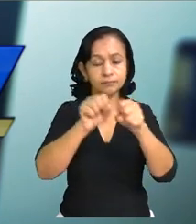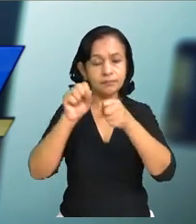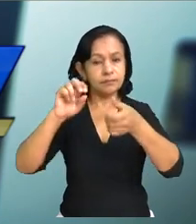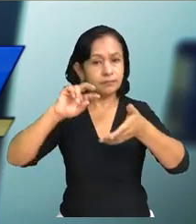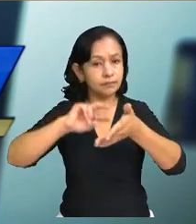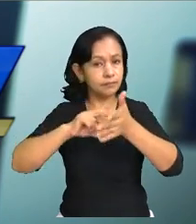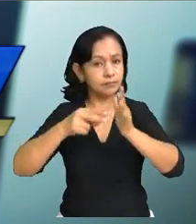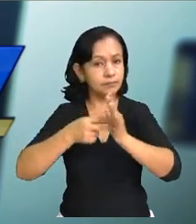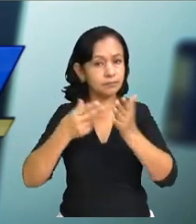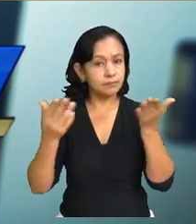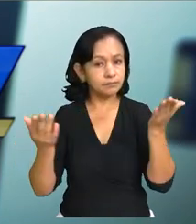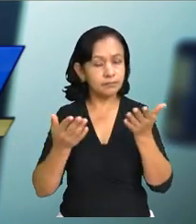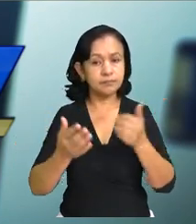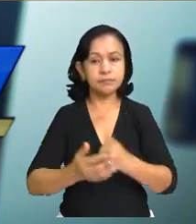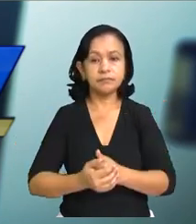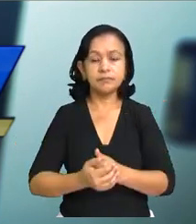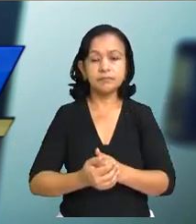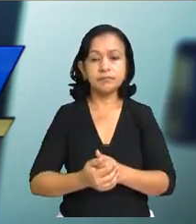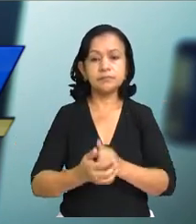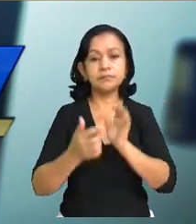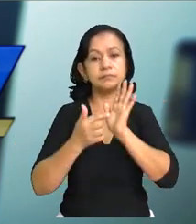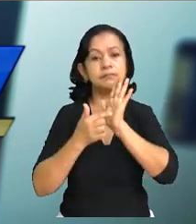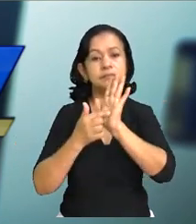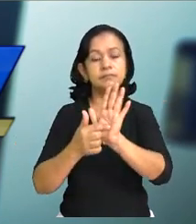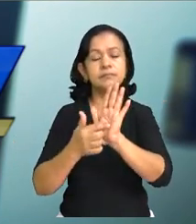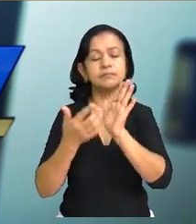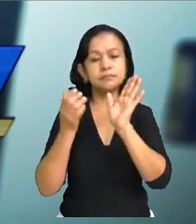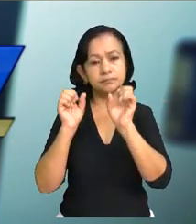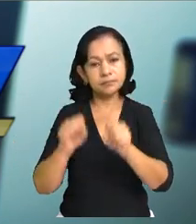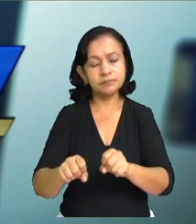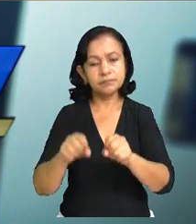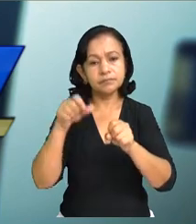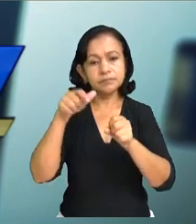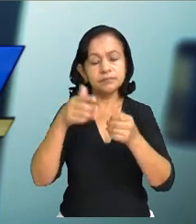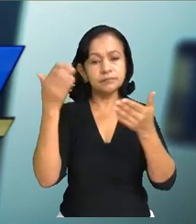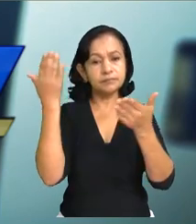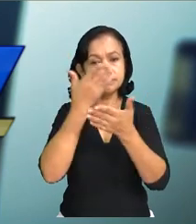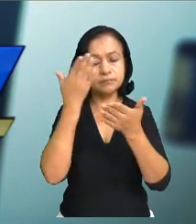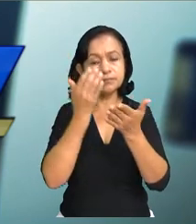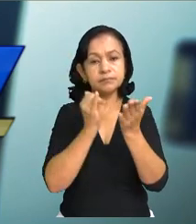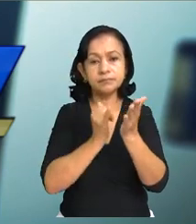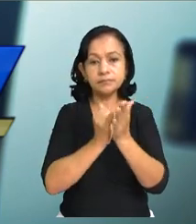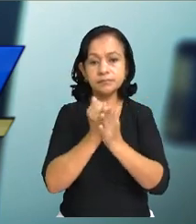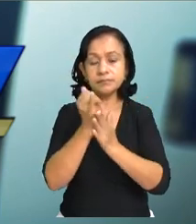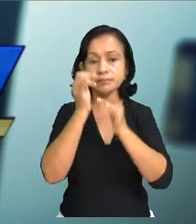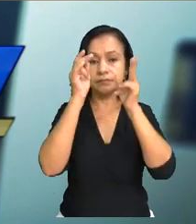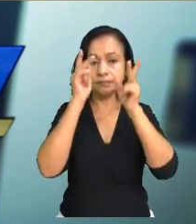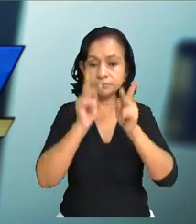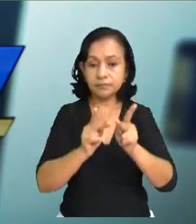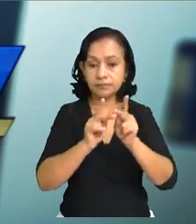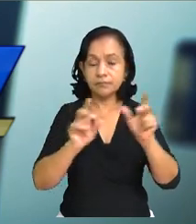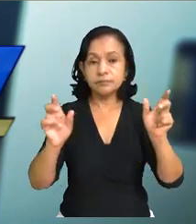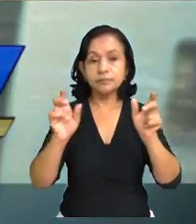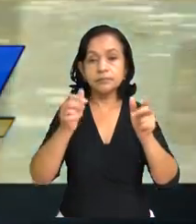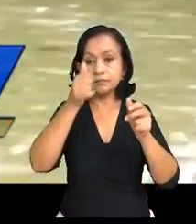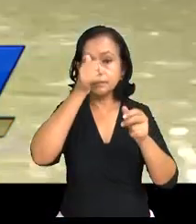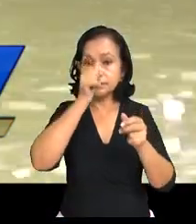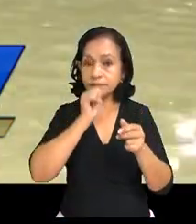significa esto? Vamos a poner el ejemplo. En este estudio que se hacía, el diagnóstico del Plan Nacional de Recursos